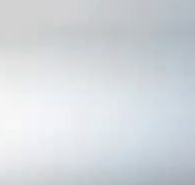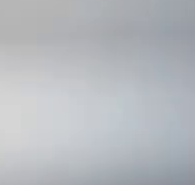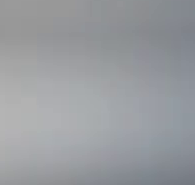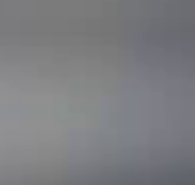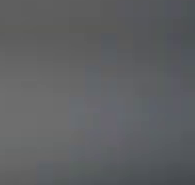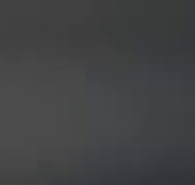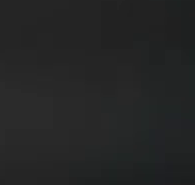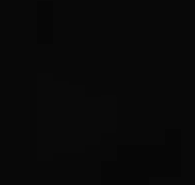¡Gracias!